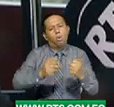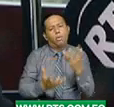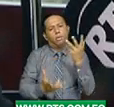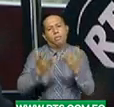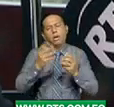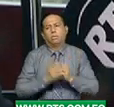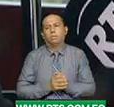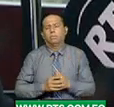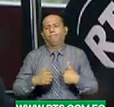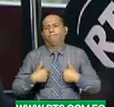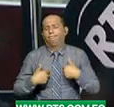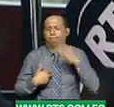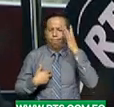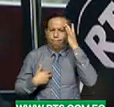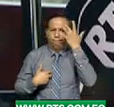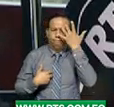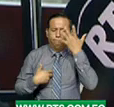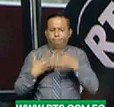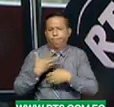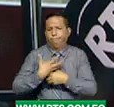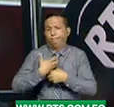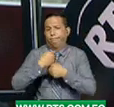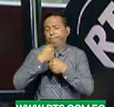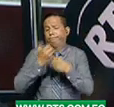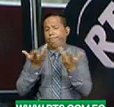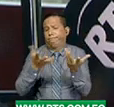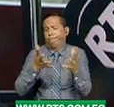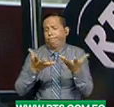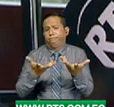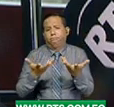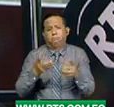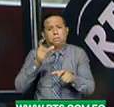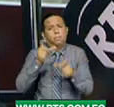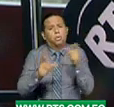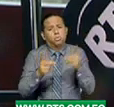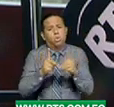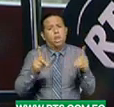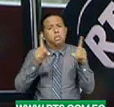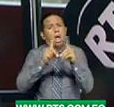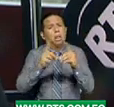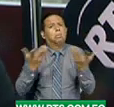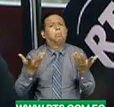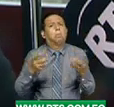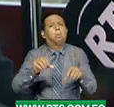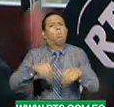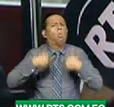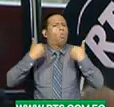la preocupación de que no hay seguridad, los datos de las personas están